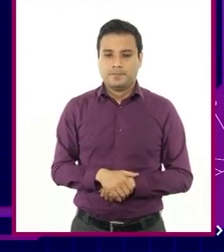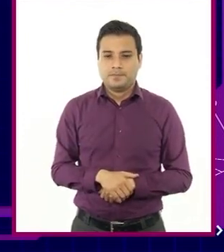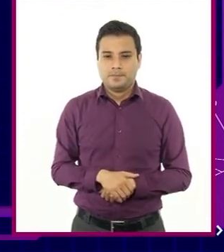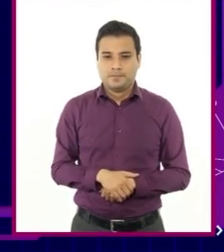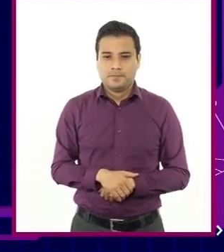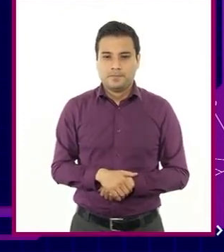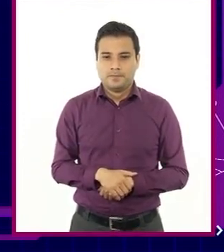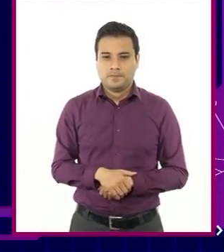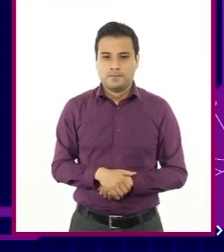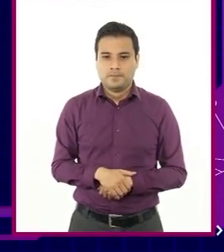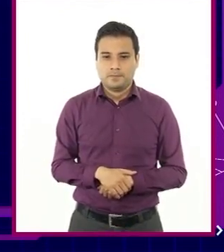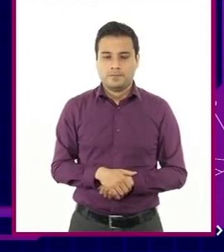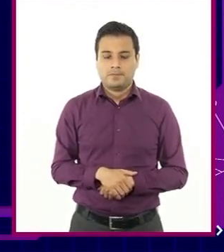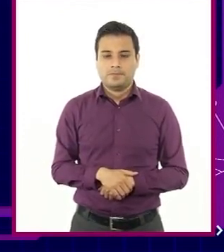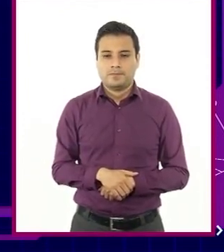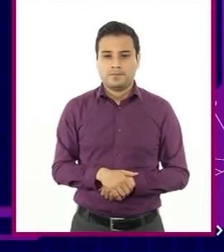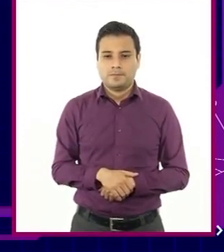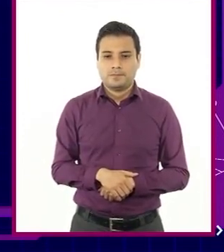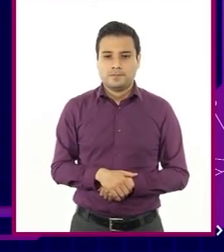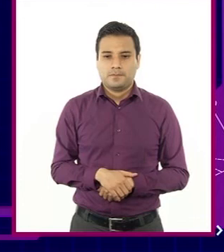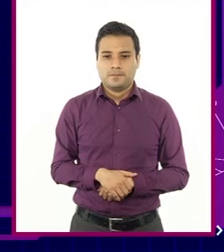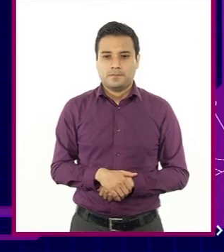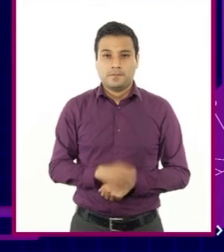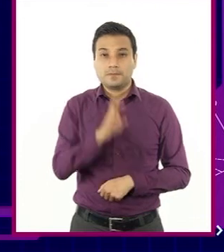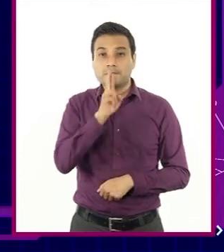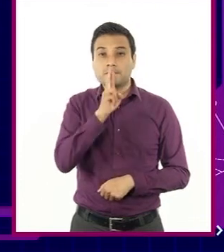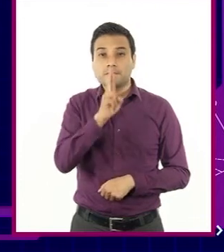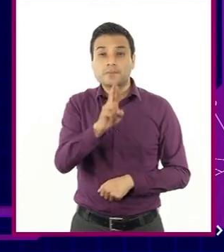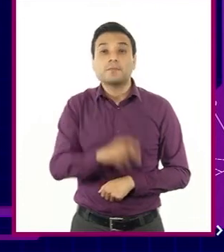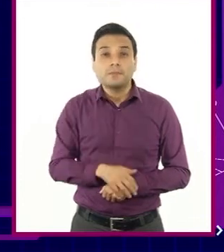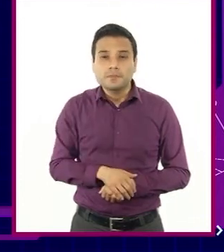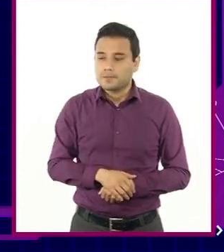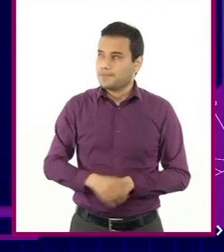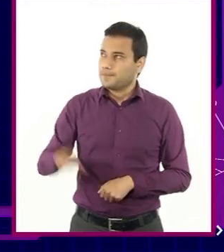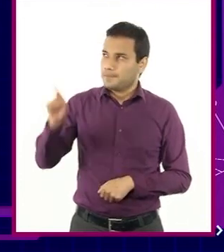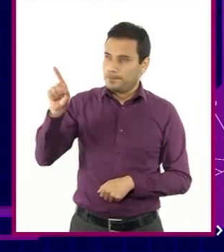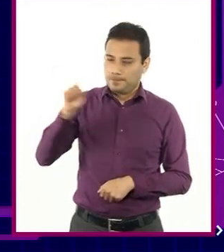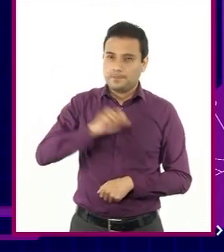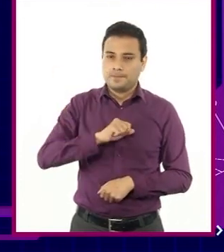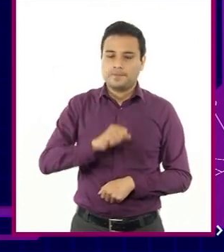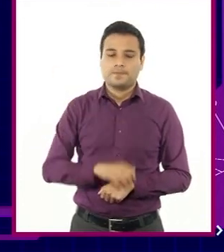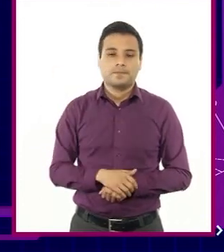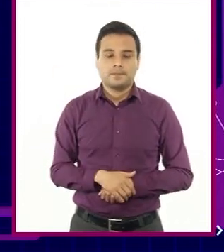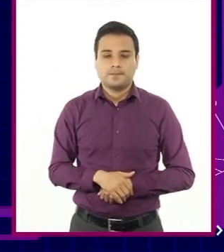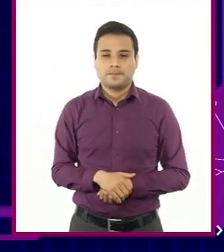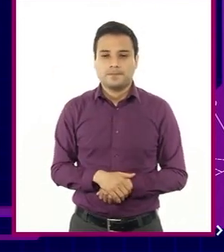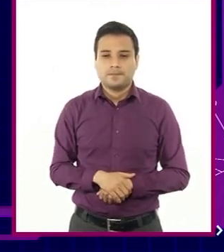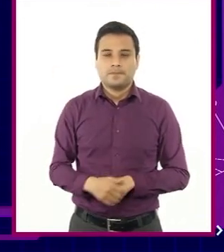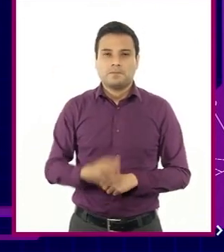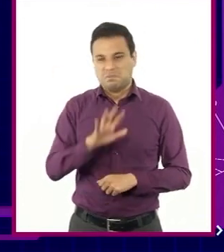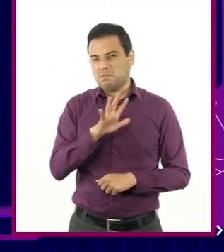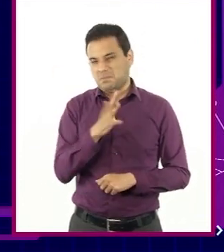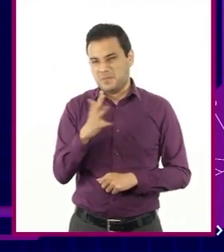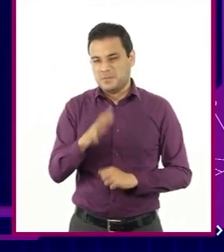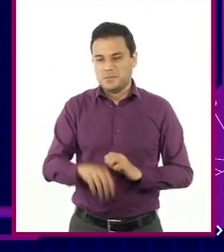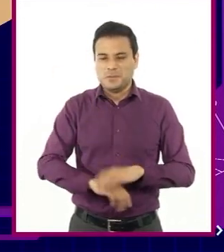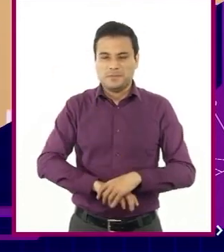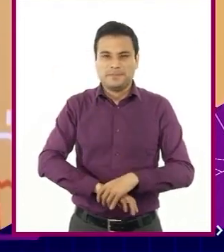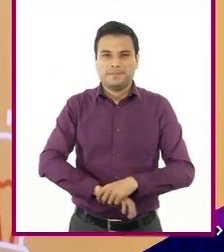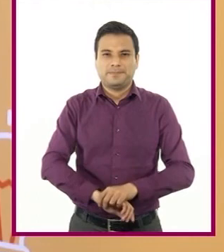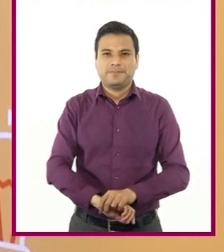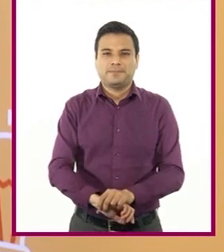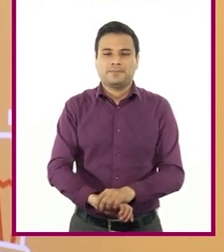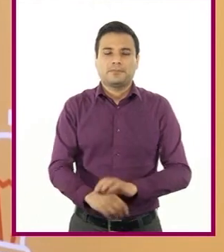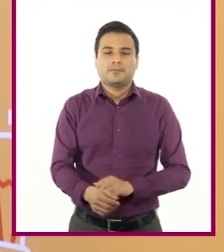0.0254 metros sobre pulgada. El cociente es 63.38 pulgadas aproximadamente.